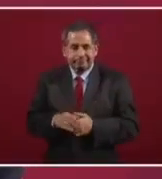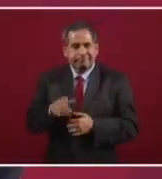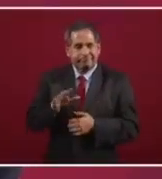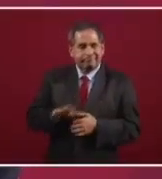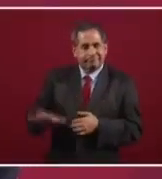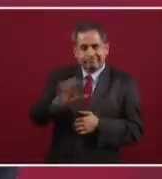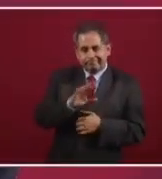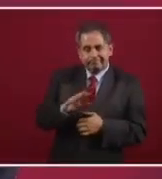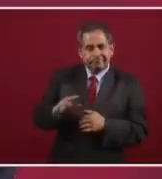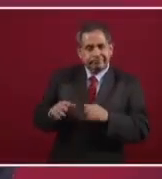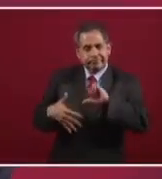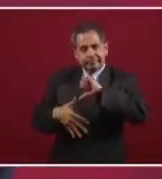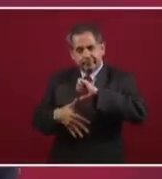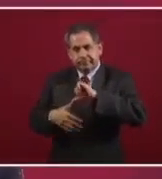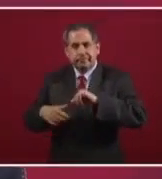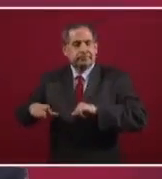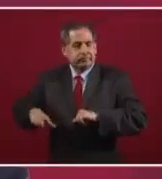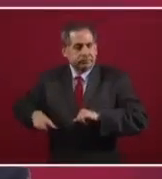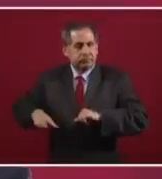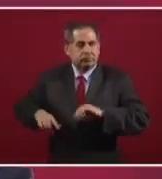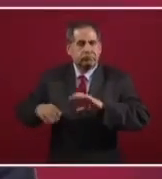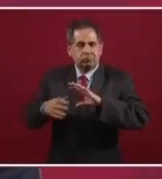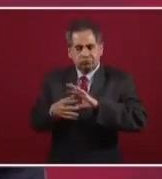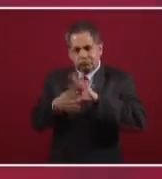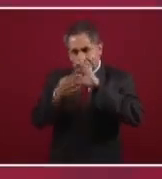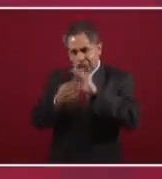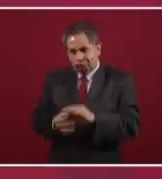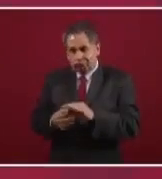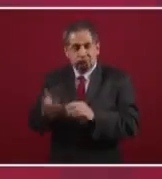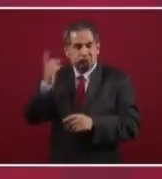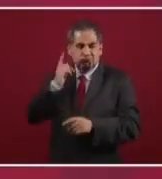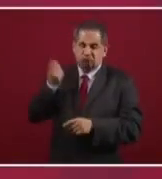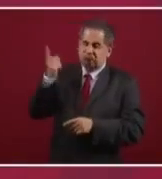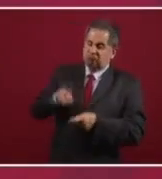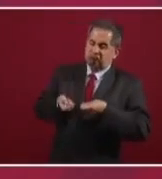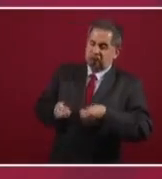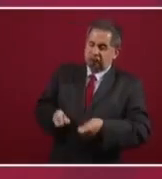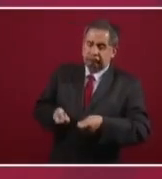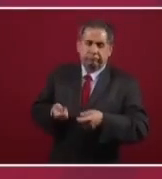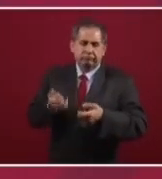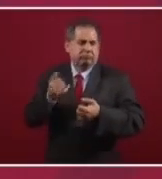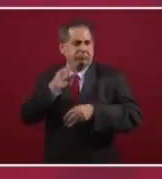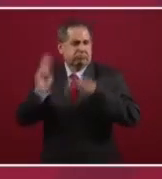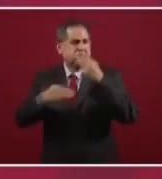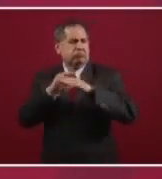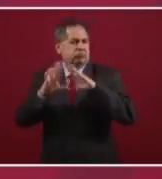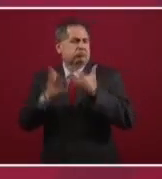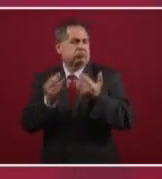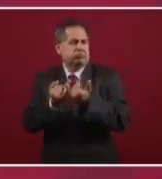pueblos y gobiernos de América Latina y del mundo.